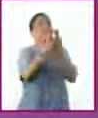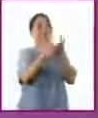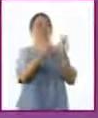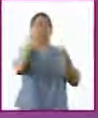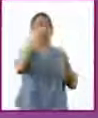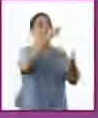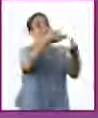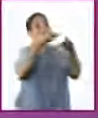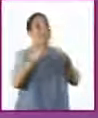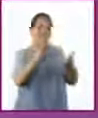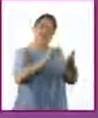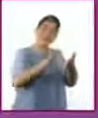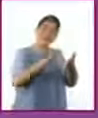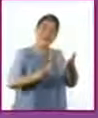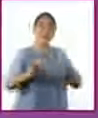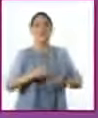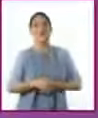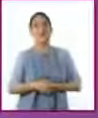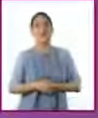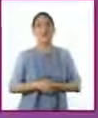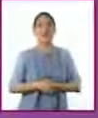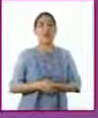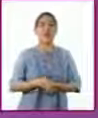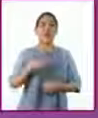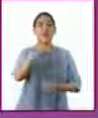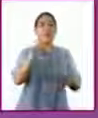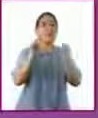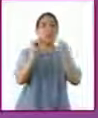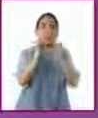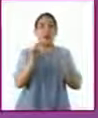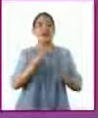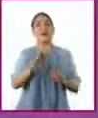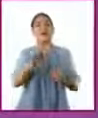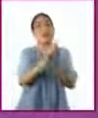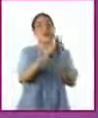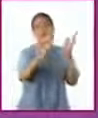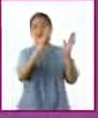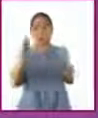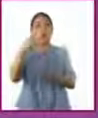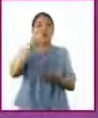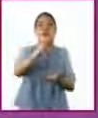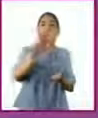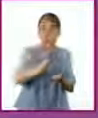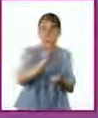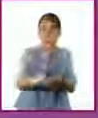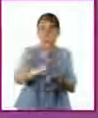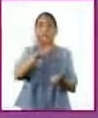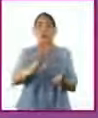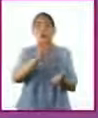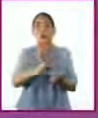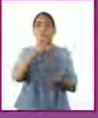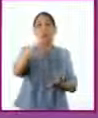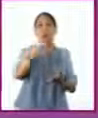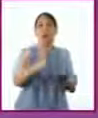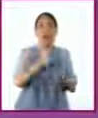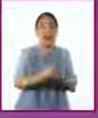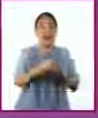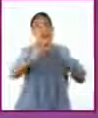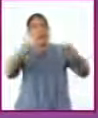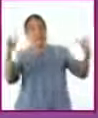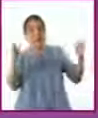leer. Por eso no importa si la biblioteca de tu barrio, tu colonia o tu ciudad es